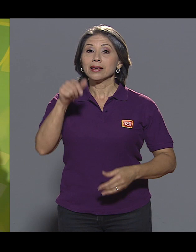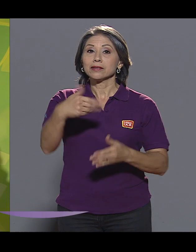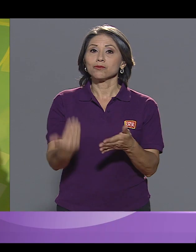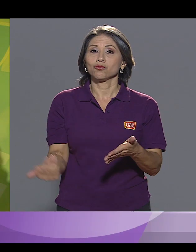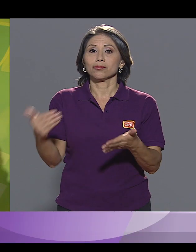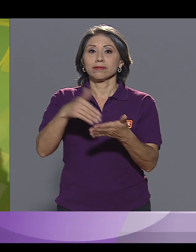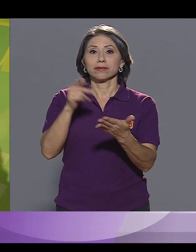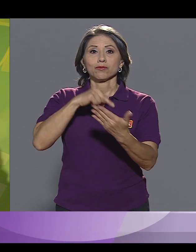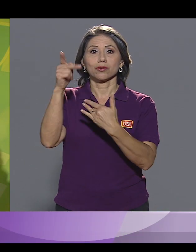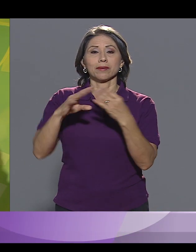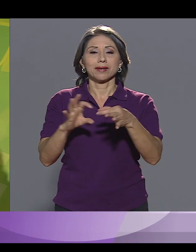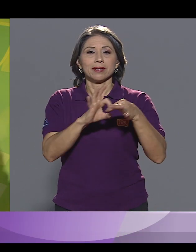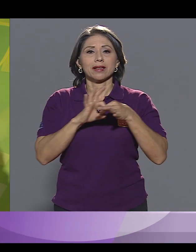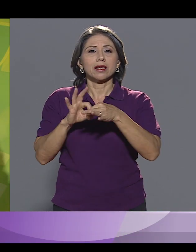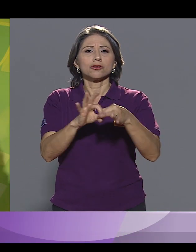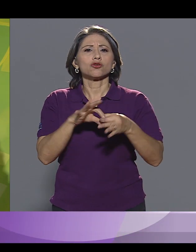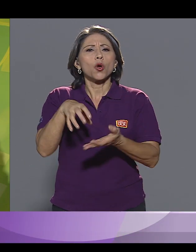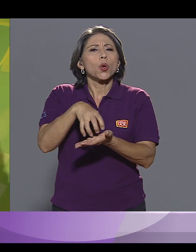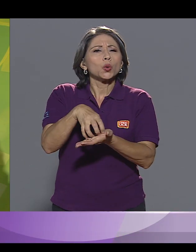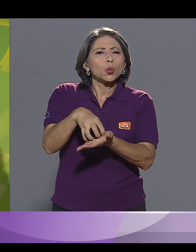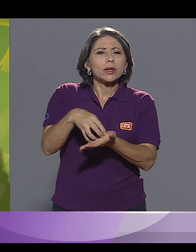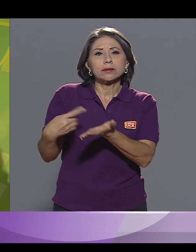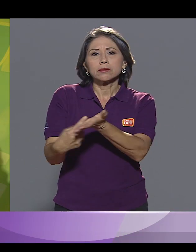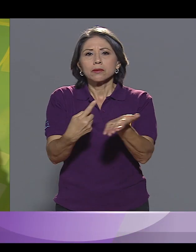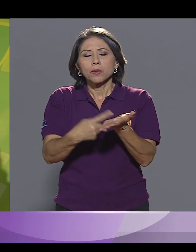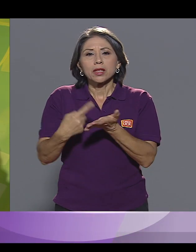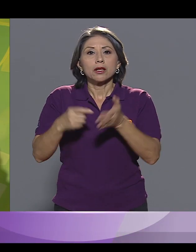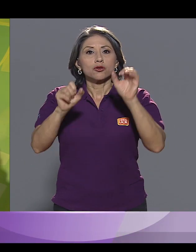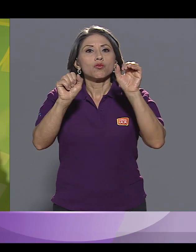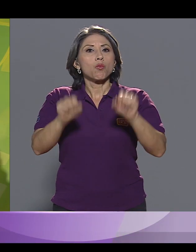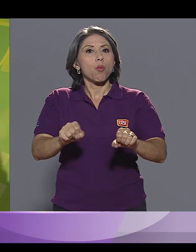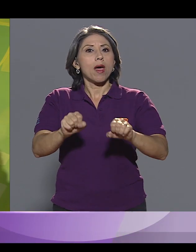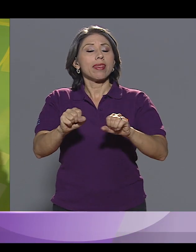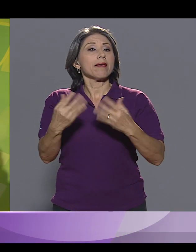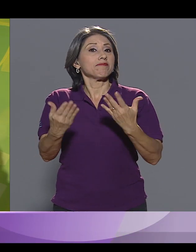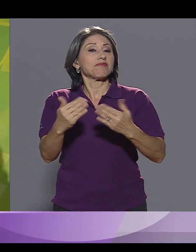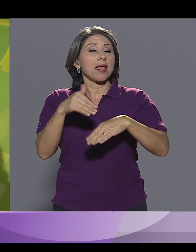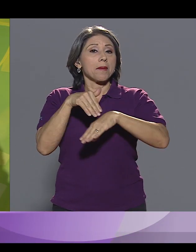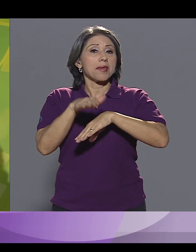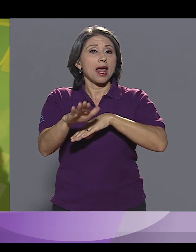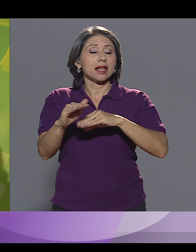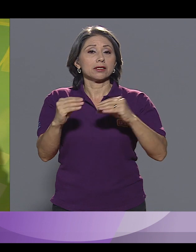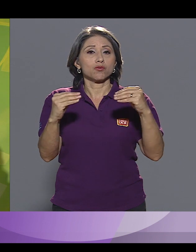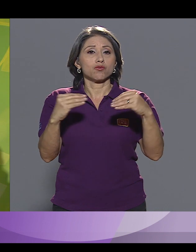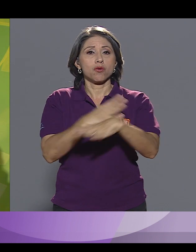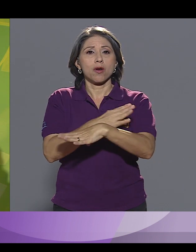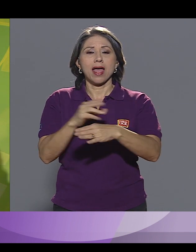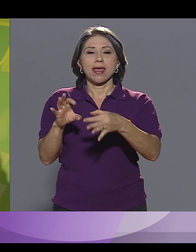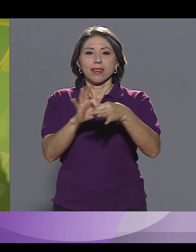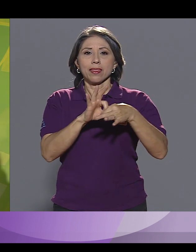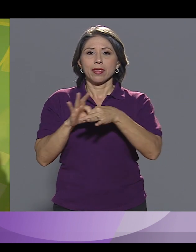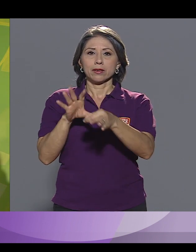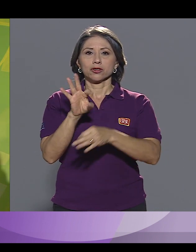Estamos de regreso en Nexos. Sus dudas o comentarios usted nos las puede hacer llegar a través del correo electrónico